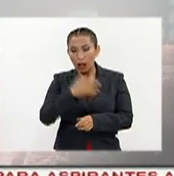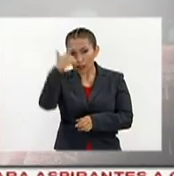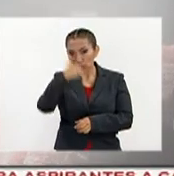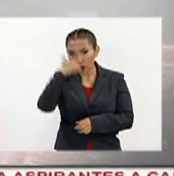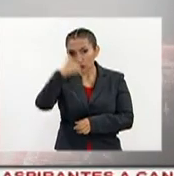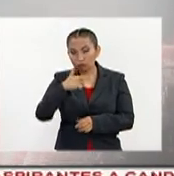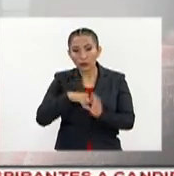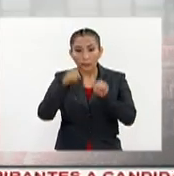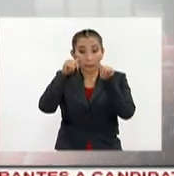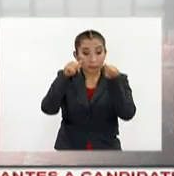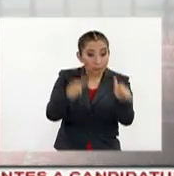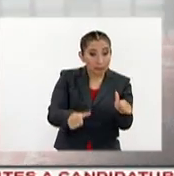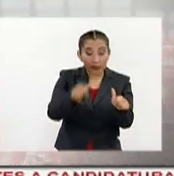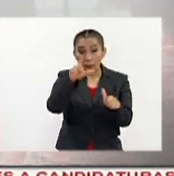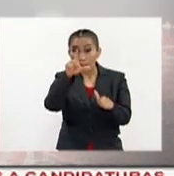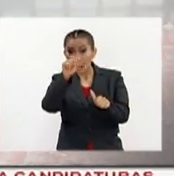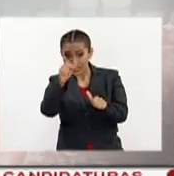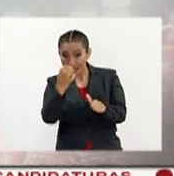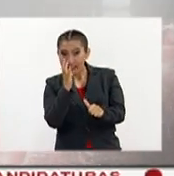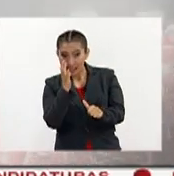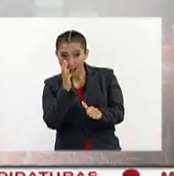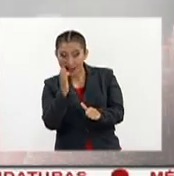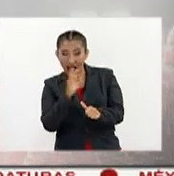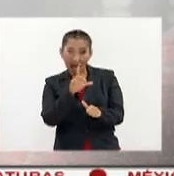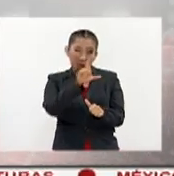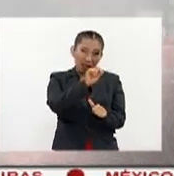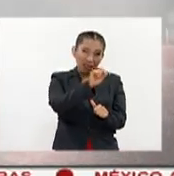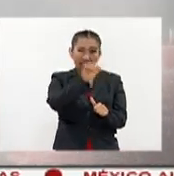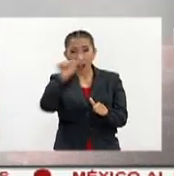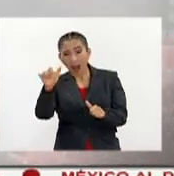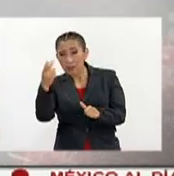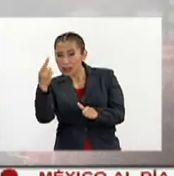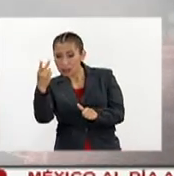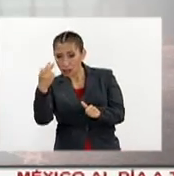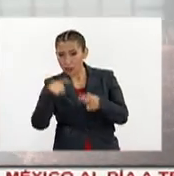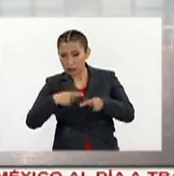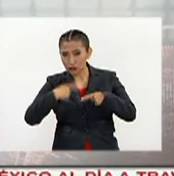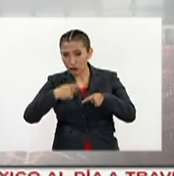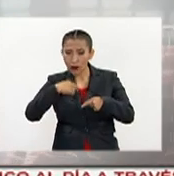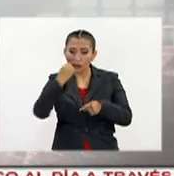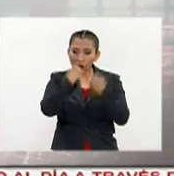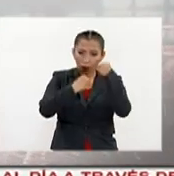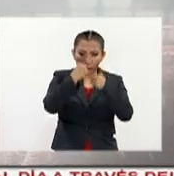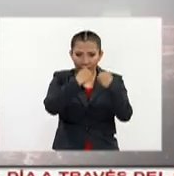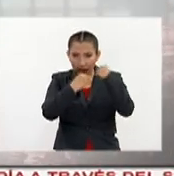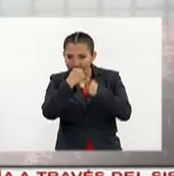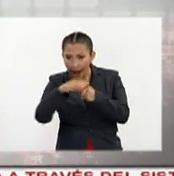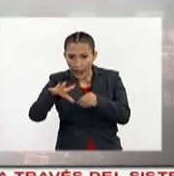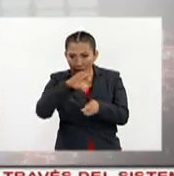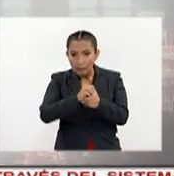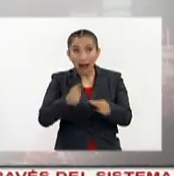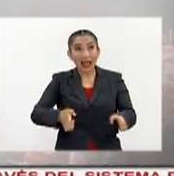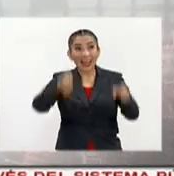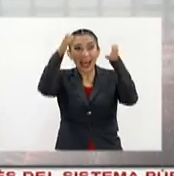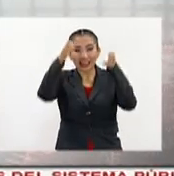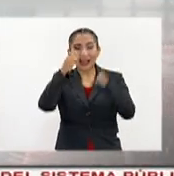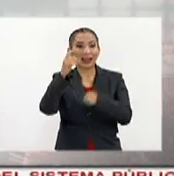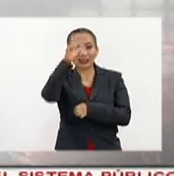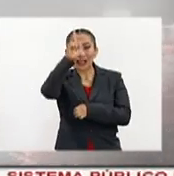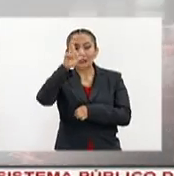Frecuencia. Tendremos 20 cenas. Serían entre 20 y 25 cenas para multifamiliar